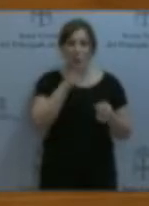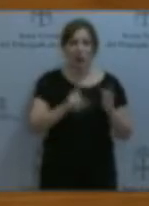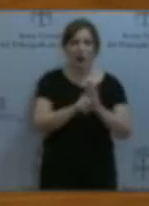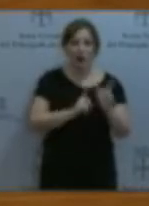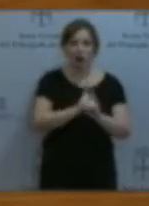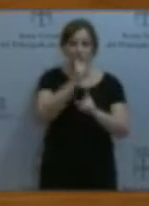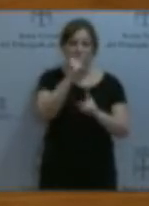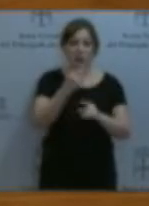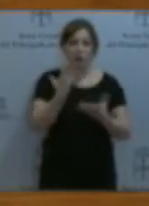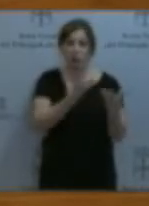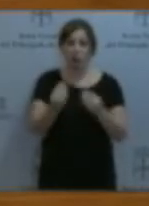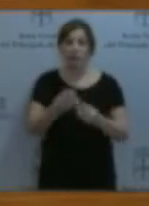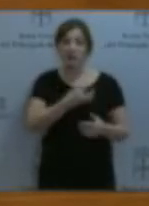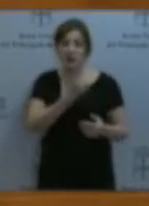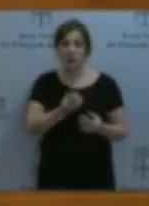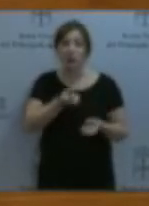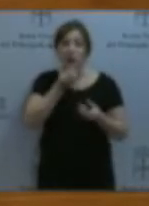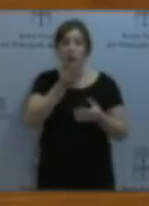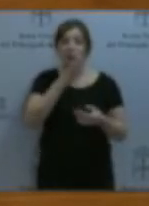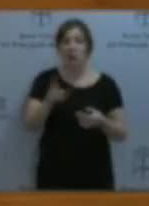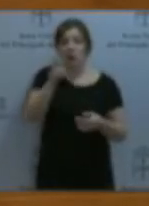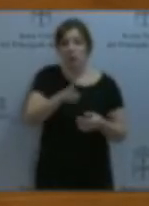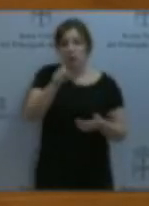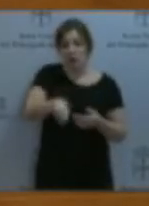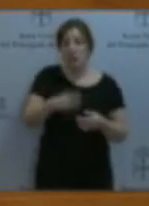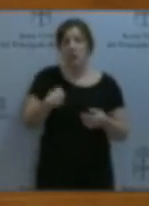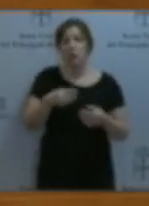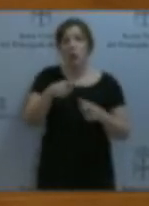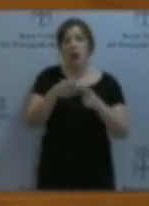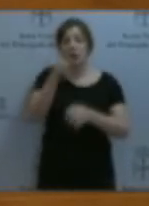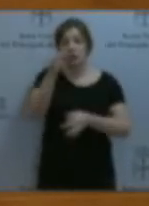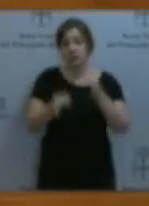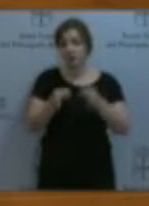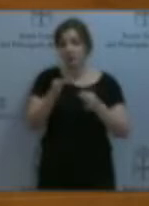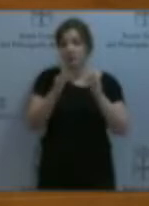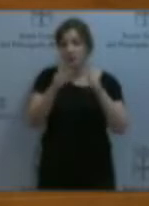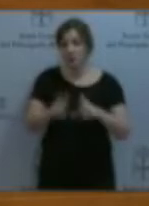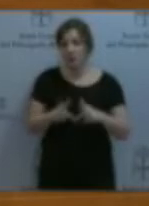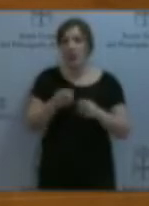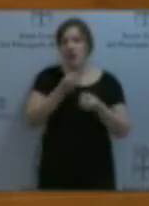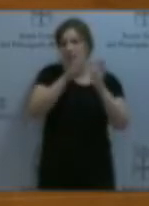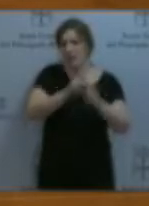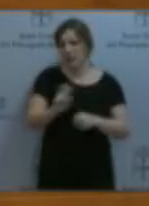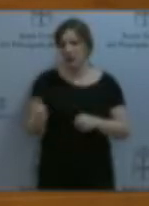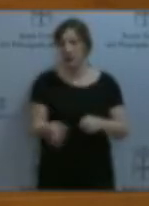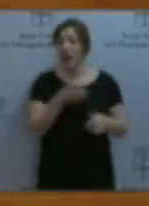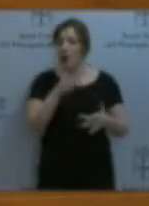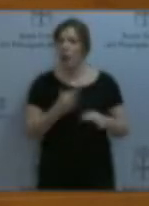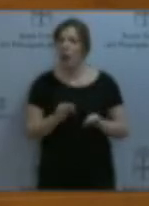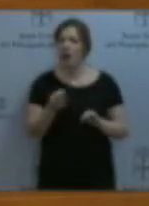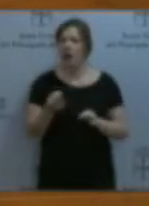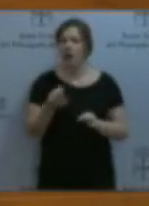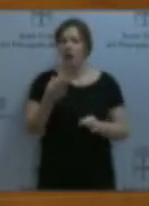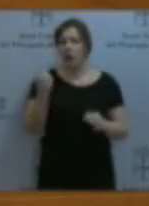por la Sindicatura, que también han sido reiteradas por el Tribunal de Cuentas en varios informes. ¿Hay ahora una actitud más prudente por parte del Gobierno